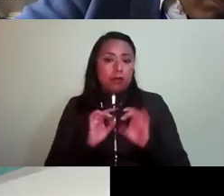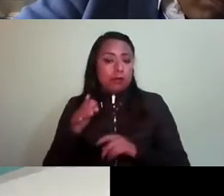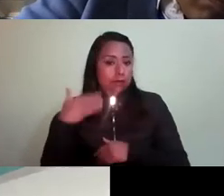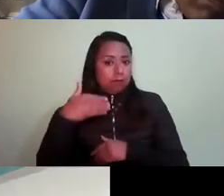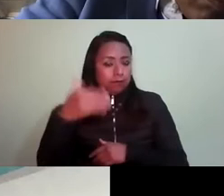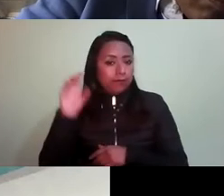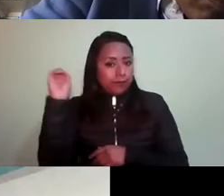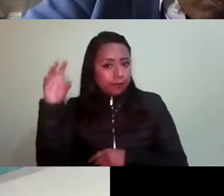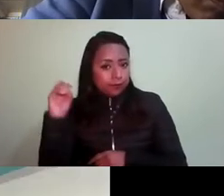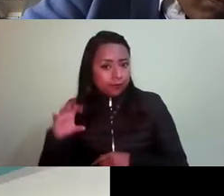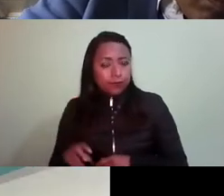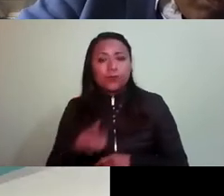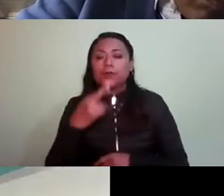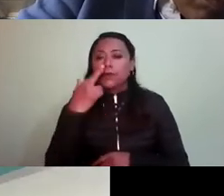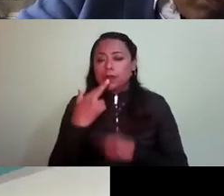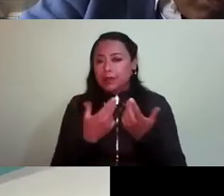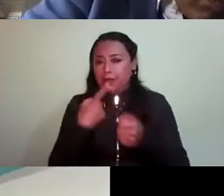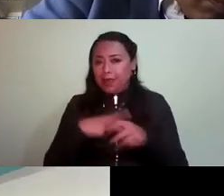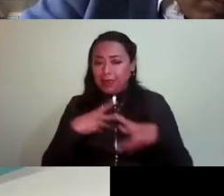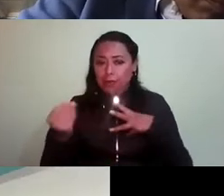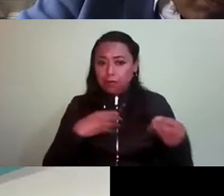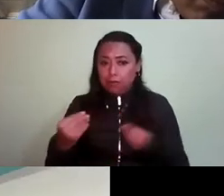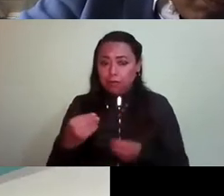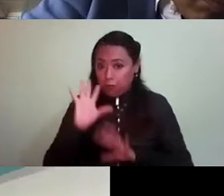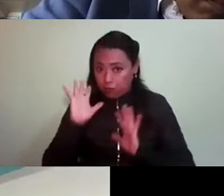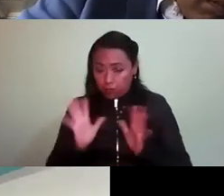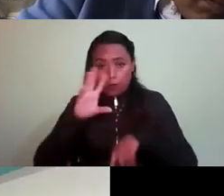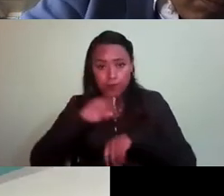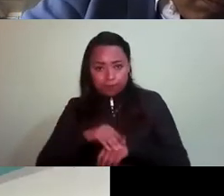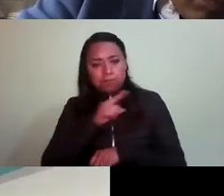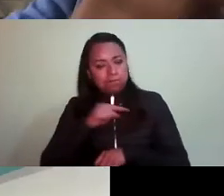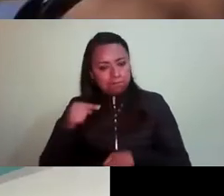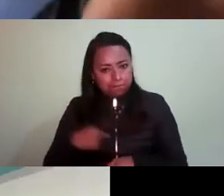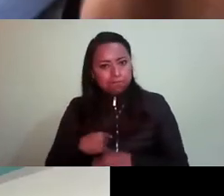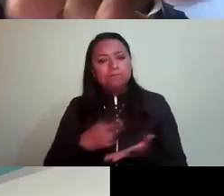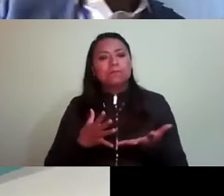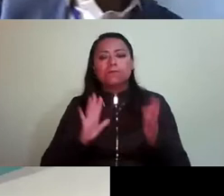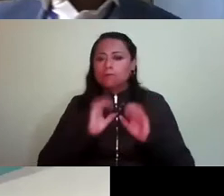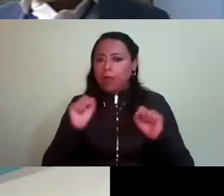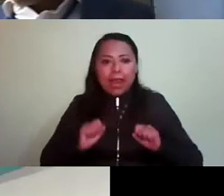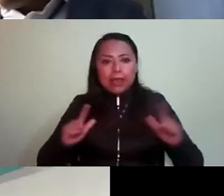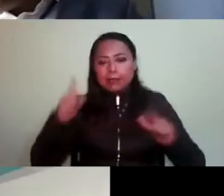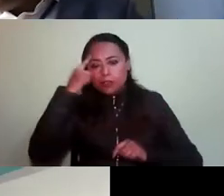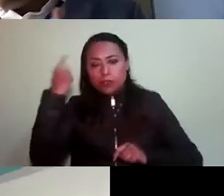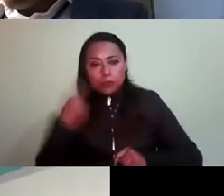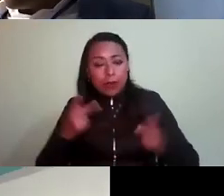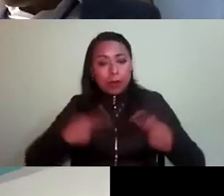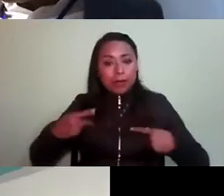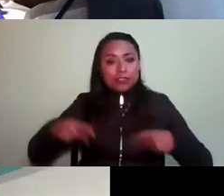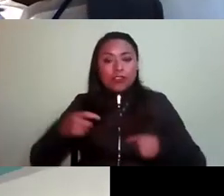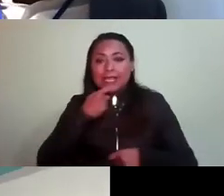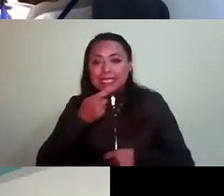lo permita, debemos estar listos para recibir a la comunidad escolar con medidas sanitarias y de